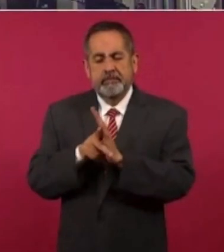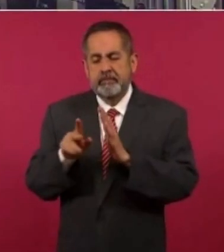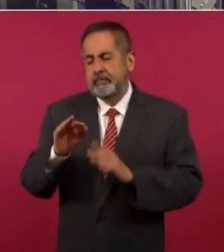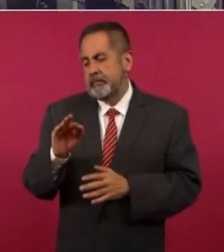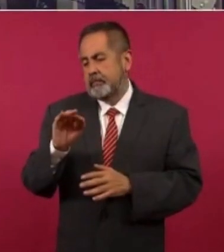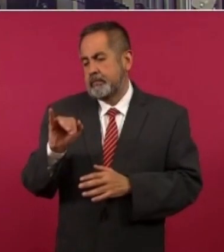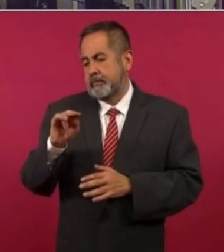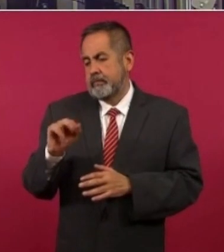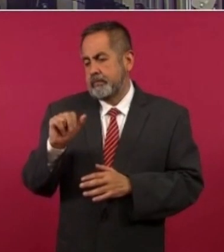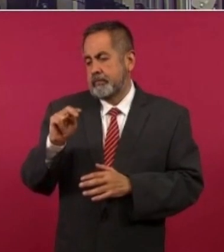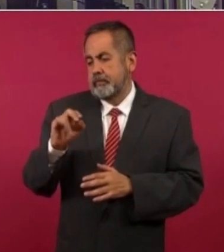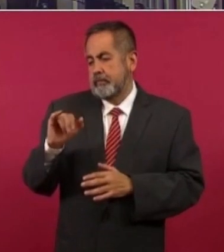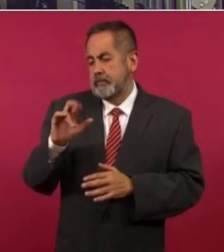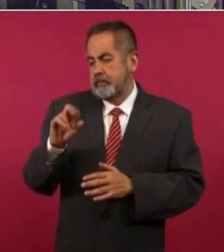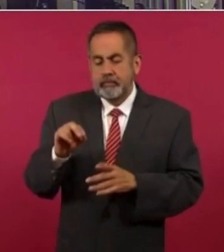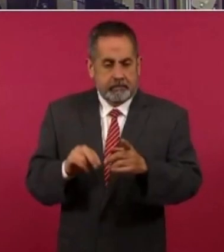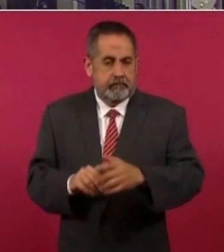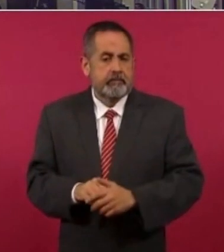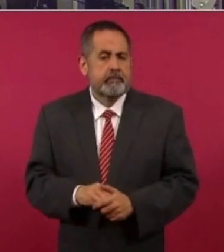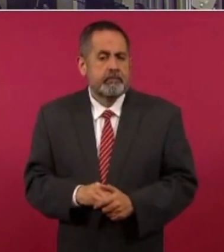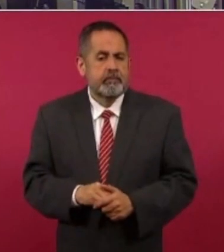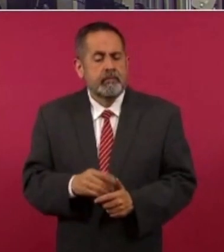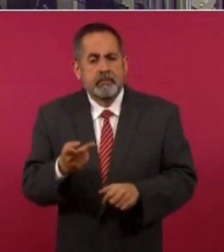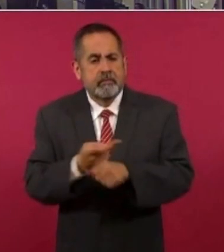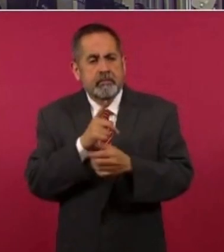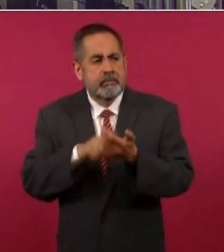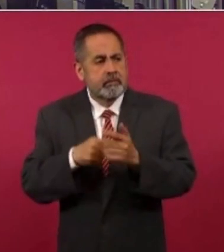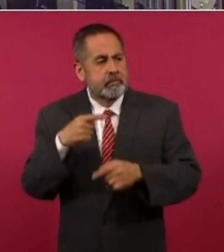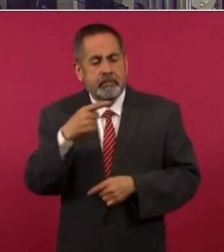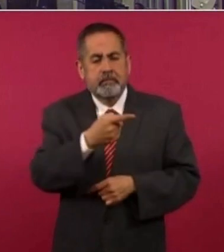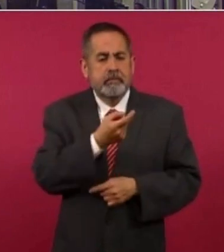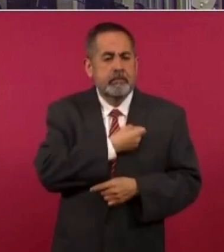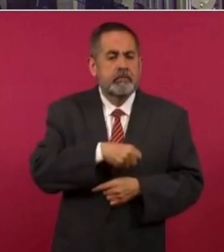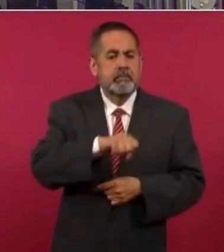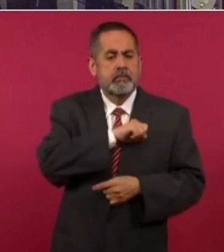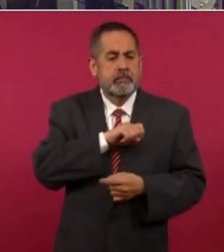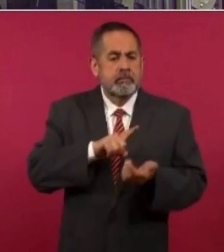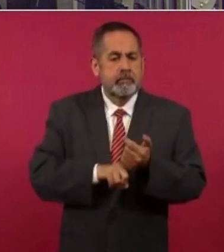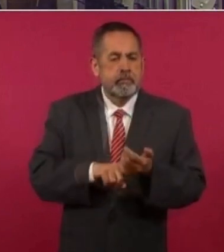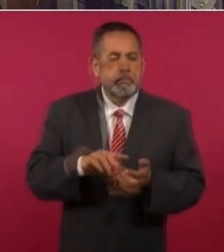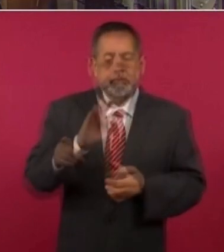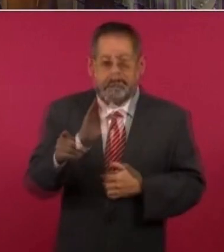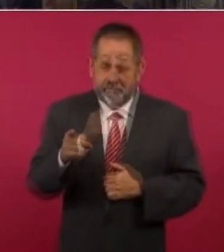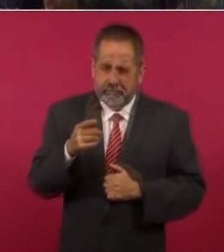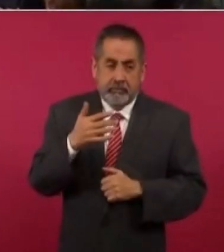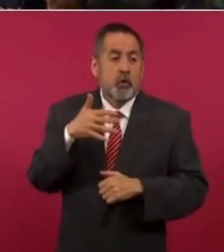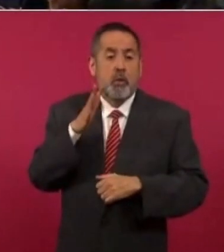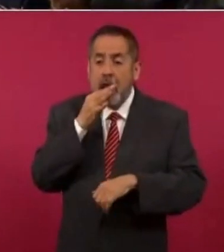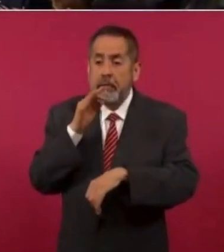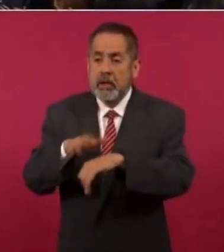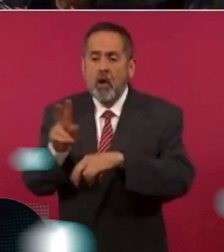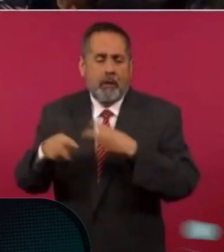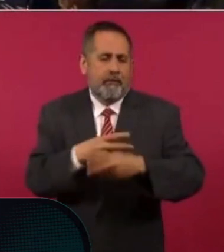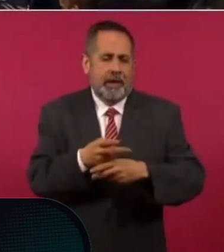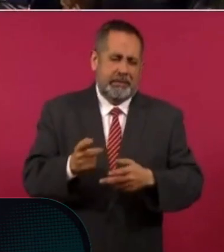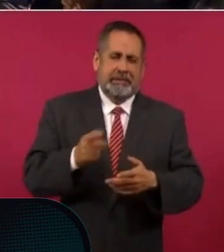¿Qué nos puede actualizar respecto del estado de salud del fiscal general de la República, Alejandro Gertz Manero? Bueno,